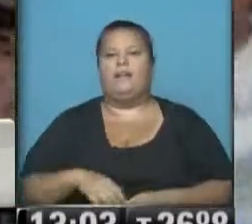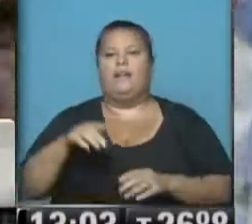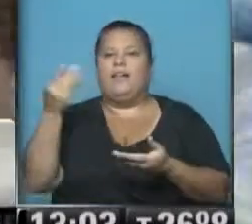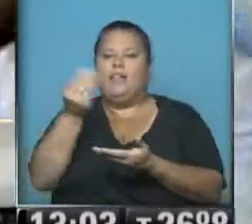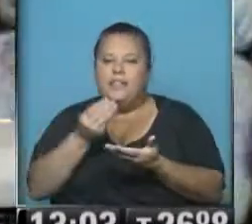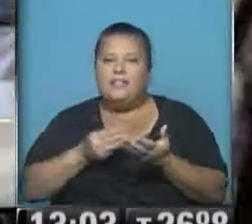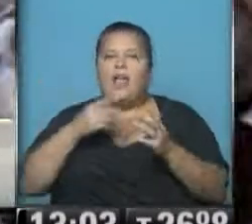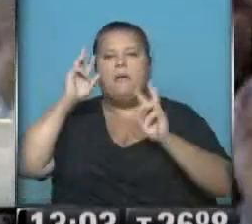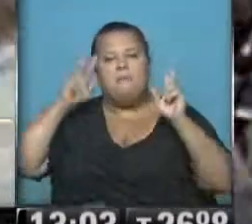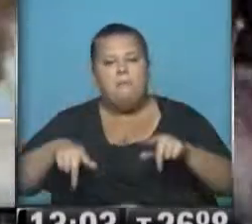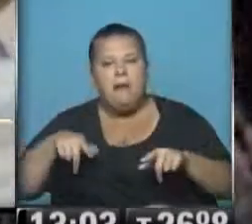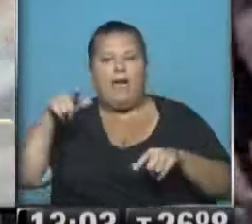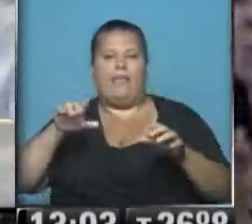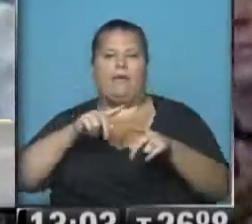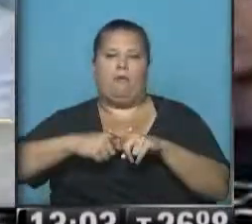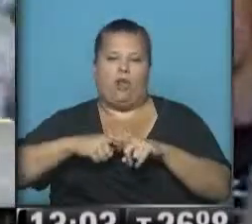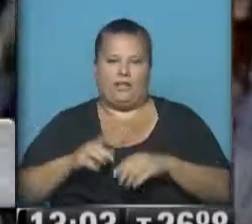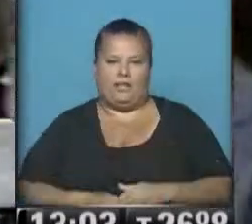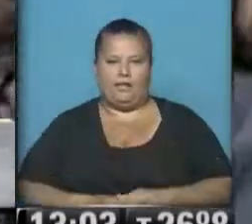la ejecución de estas políticas.